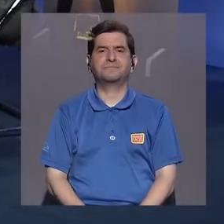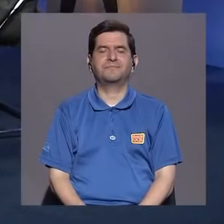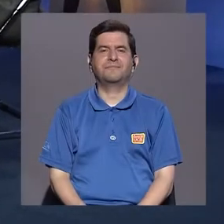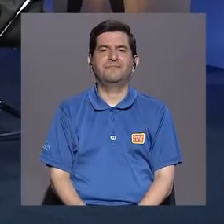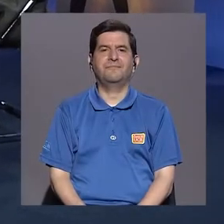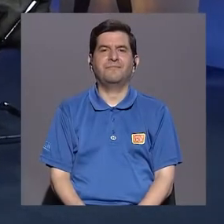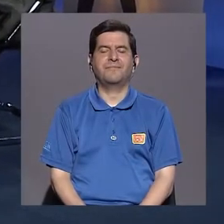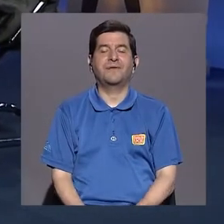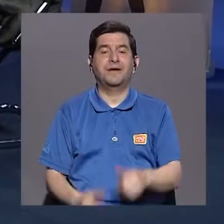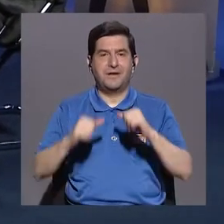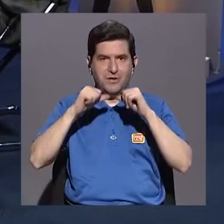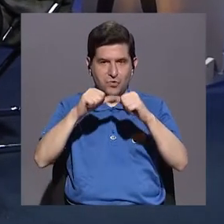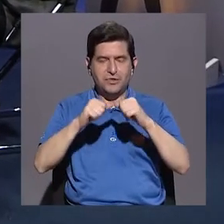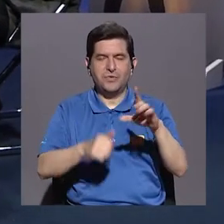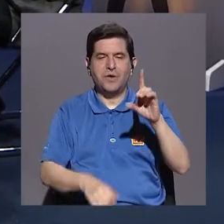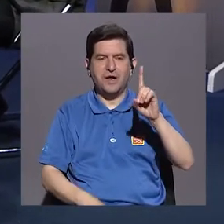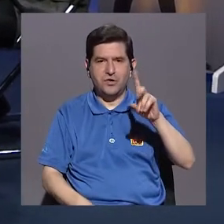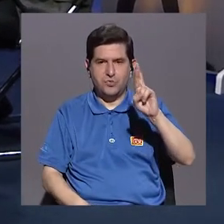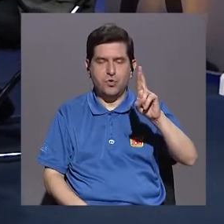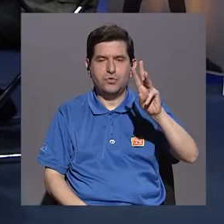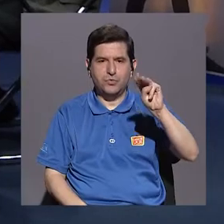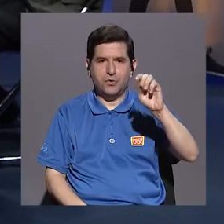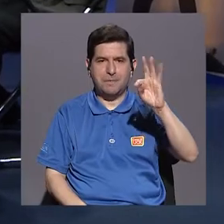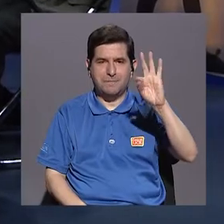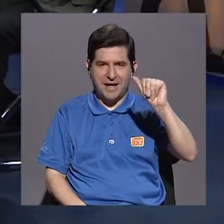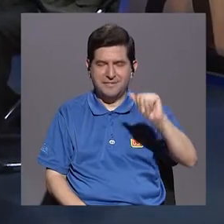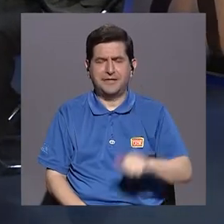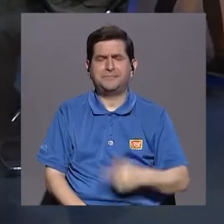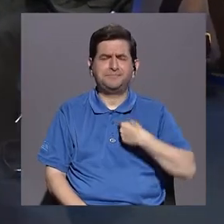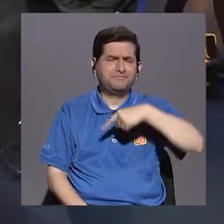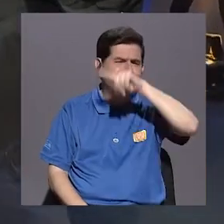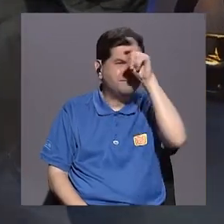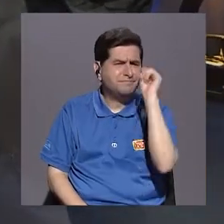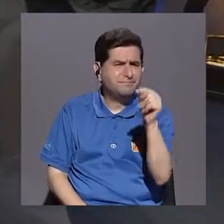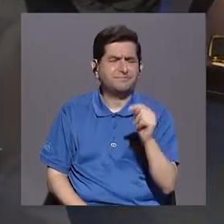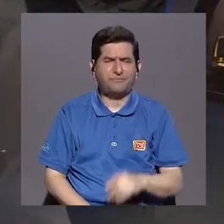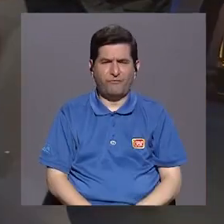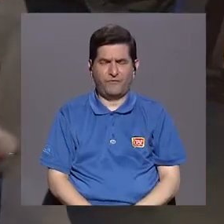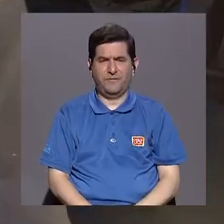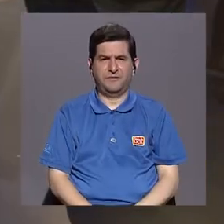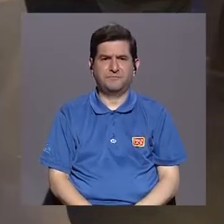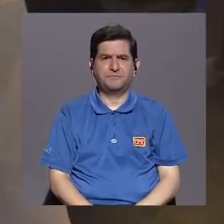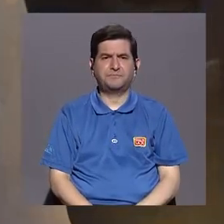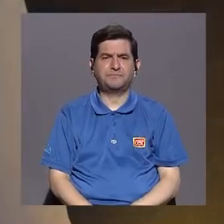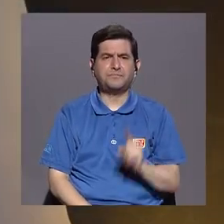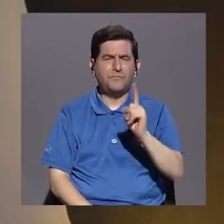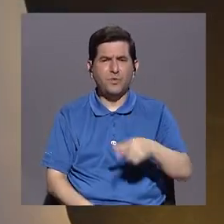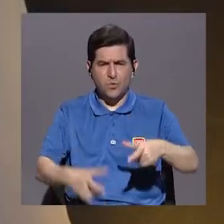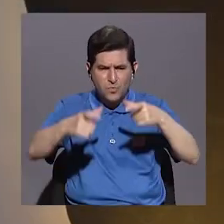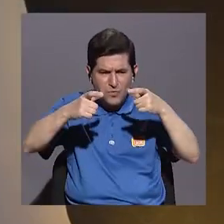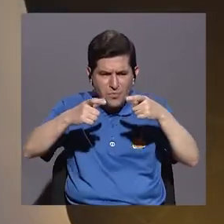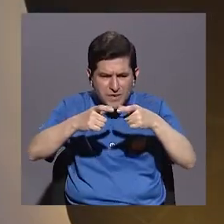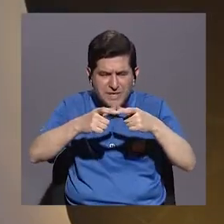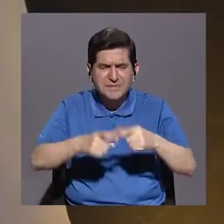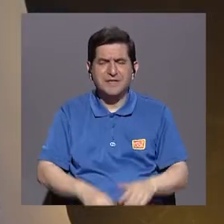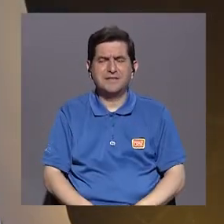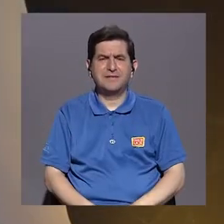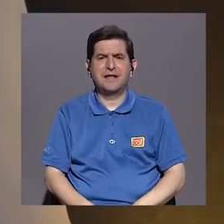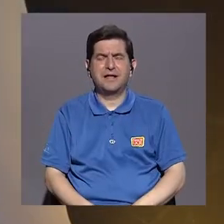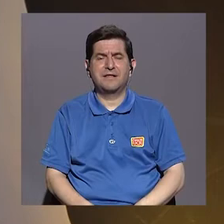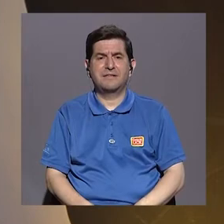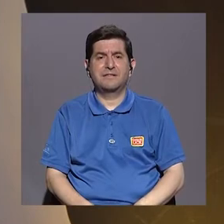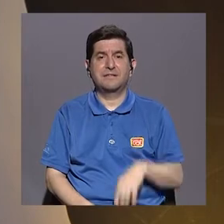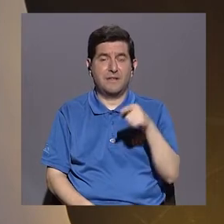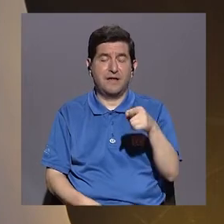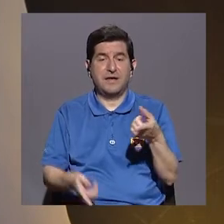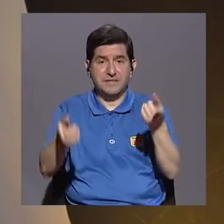volvemos con el doctor mata y quisiera preguntarle cómo es una celda de combustible también llamada